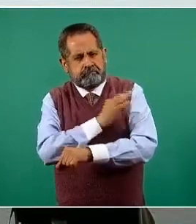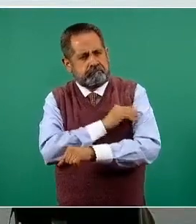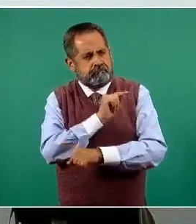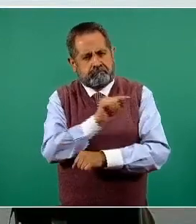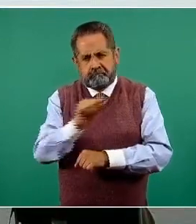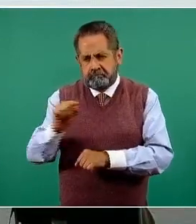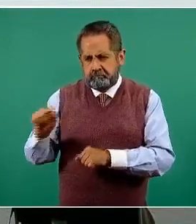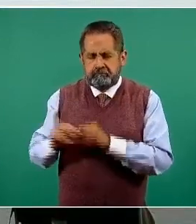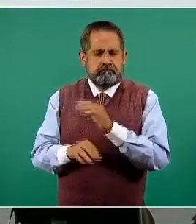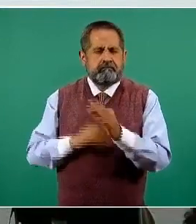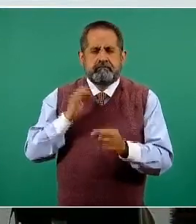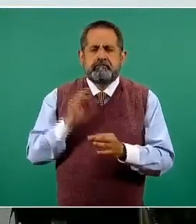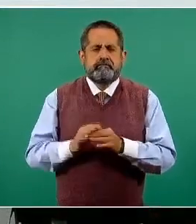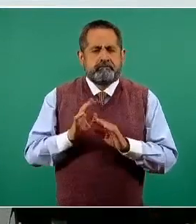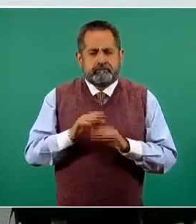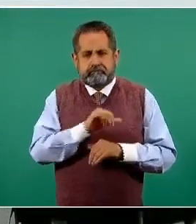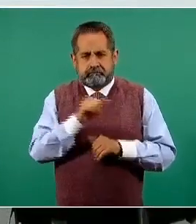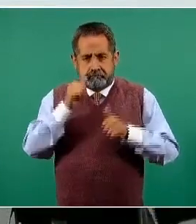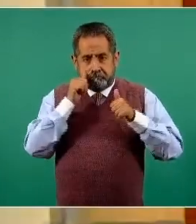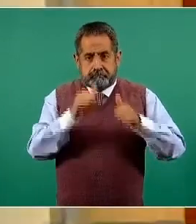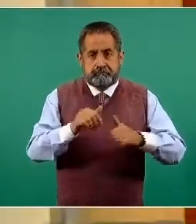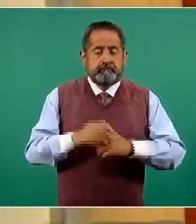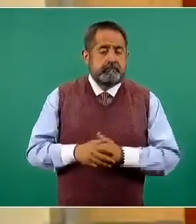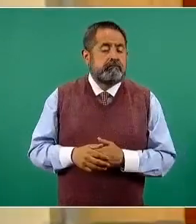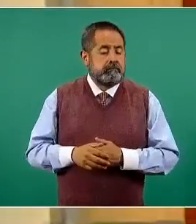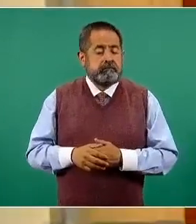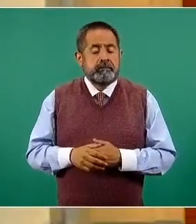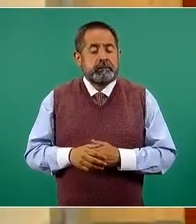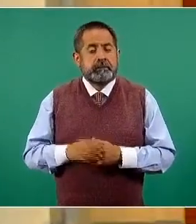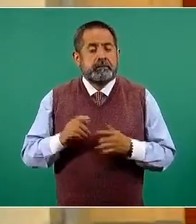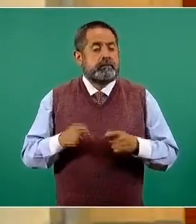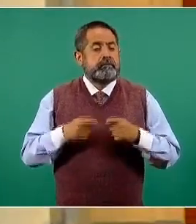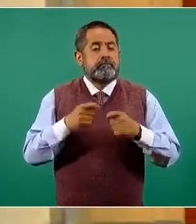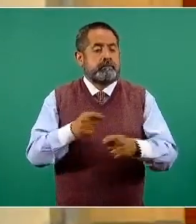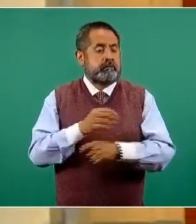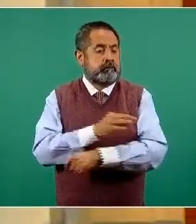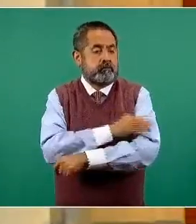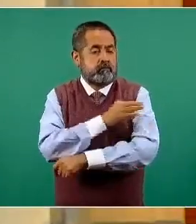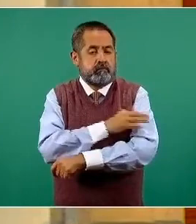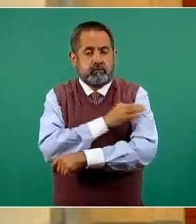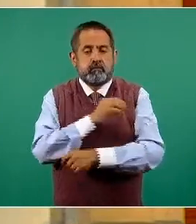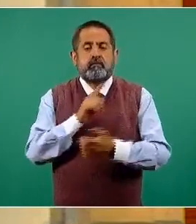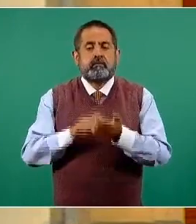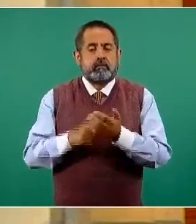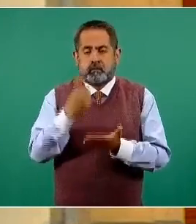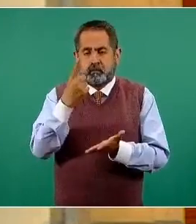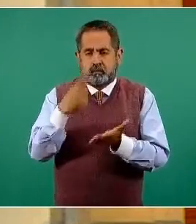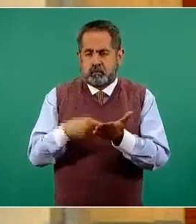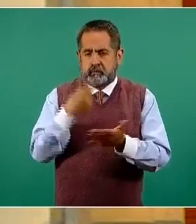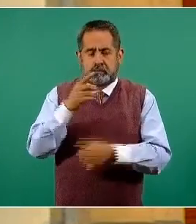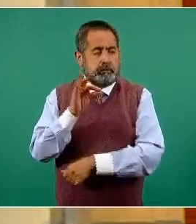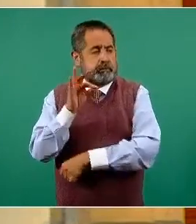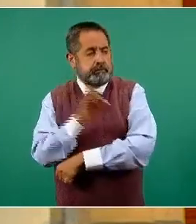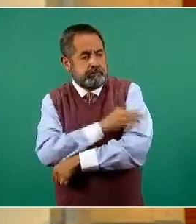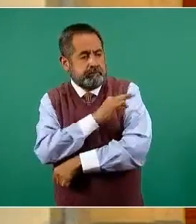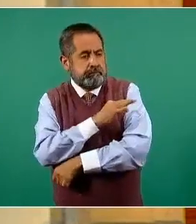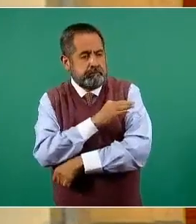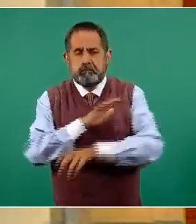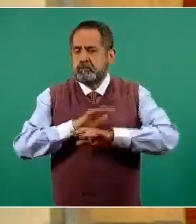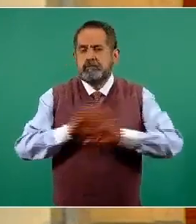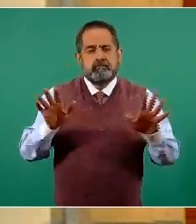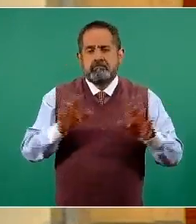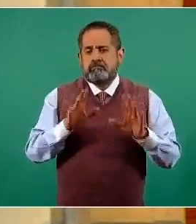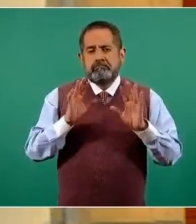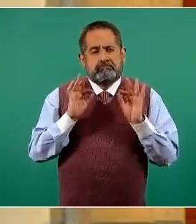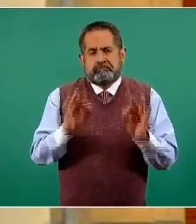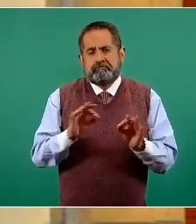grupo poblacional. Específicamente se ha destinado la vacuna cuyo esquema completo es de una sola dosis.